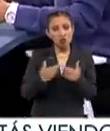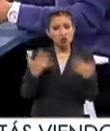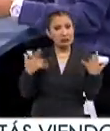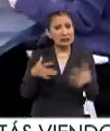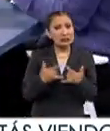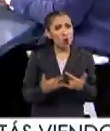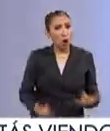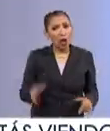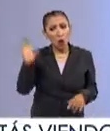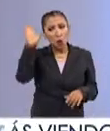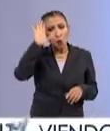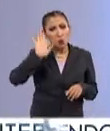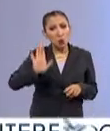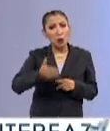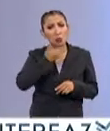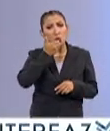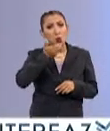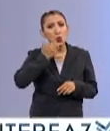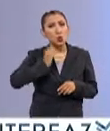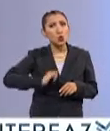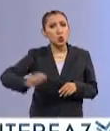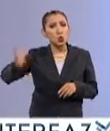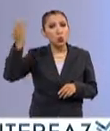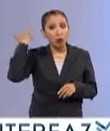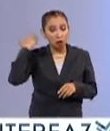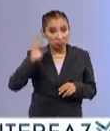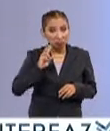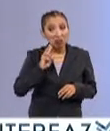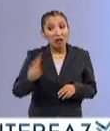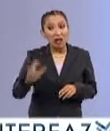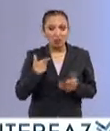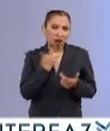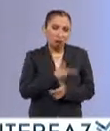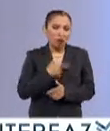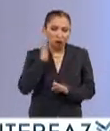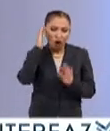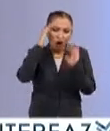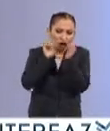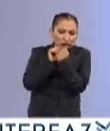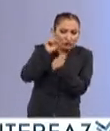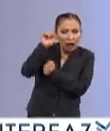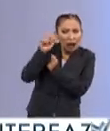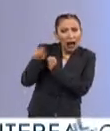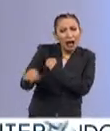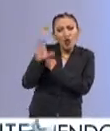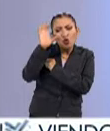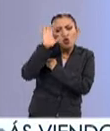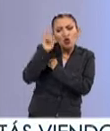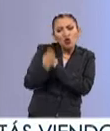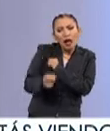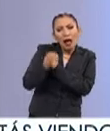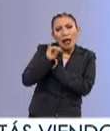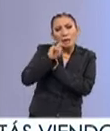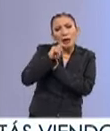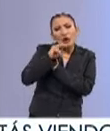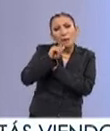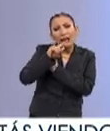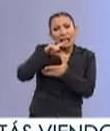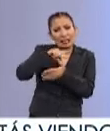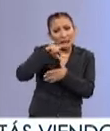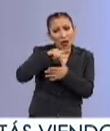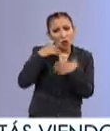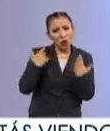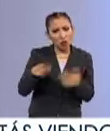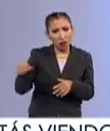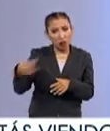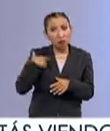historia, en cultura, en tradiciones, de uno a quien le gusta conocer nuestra cultura iberoamericana, latinoamericana,